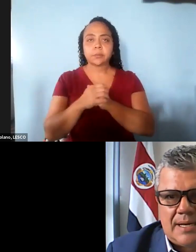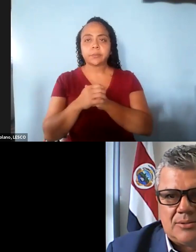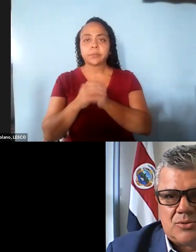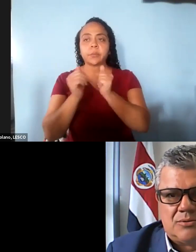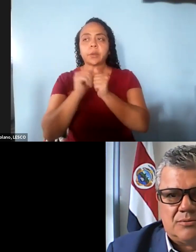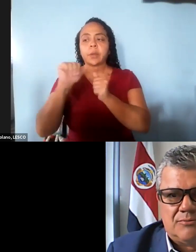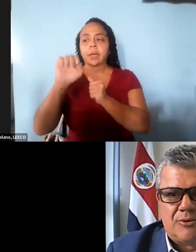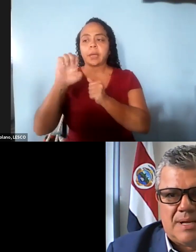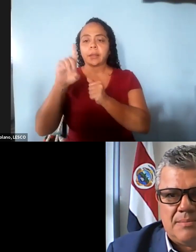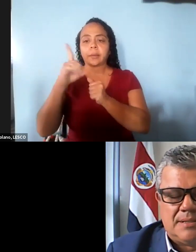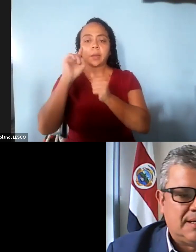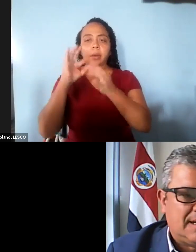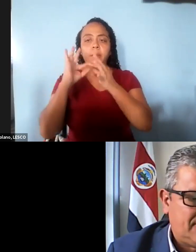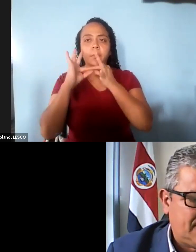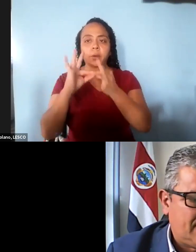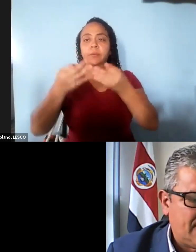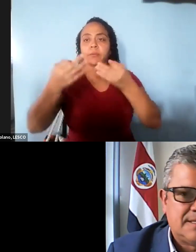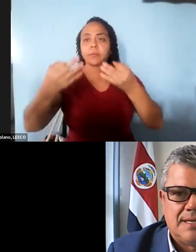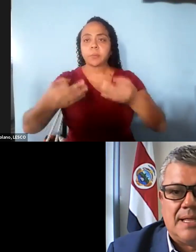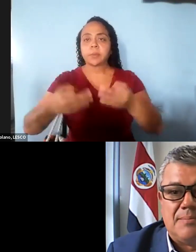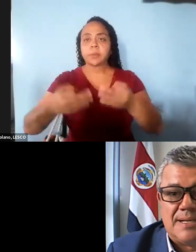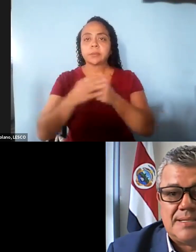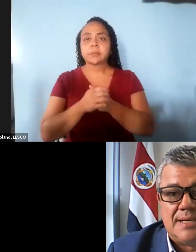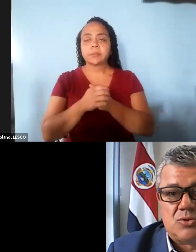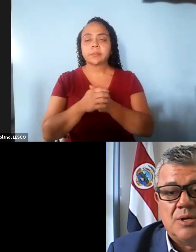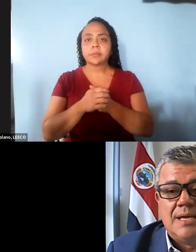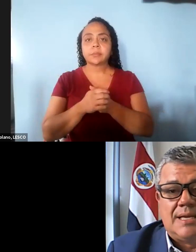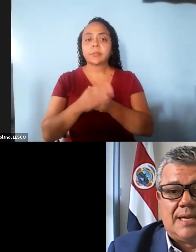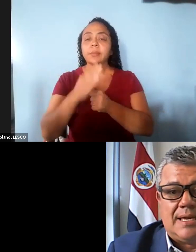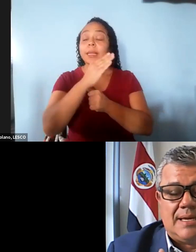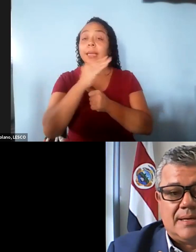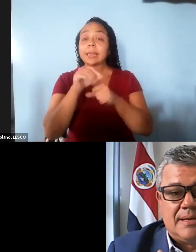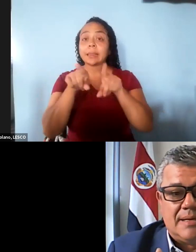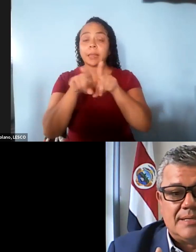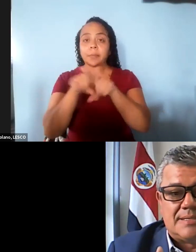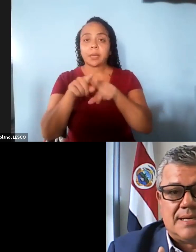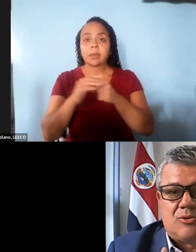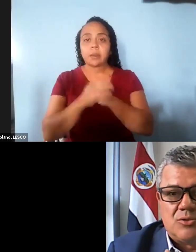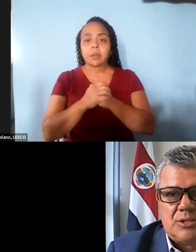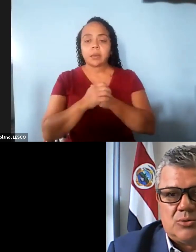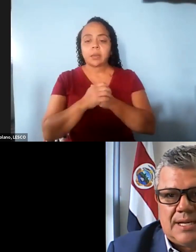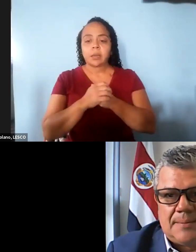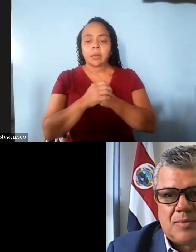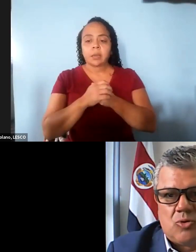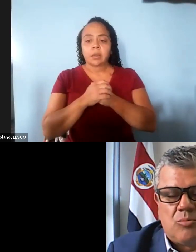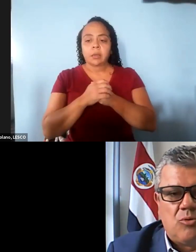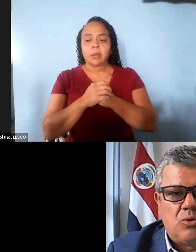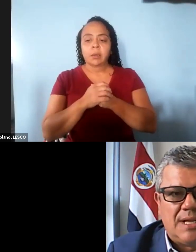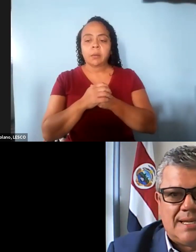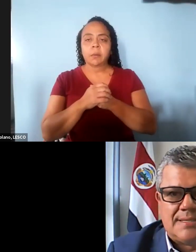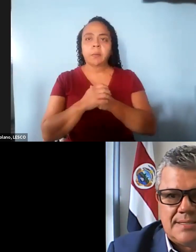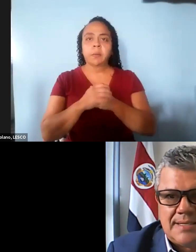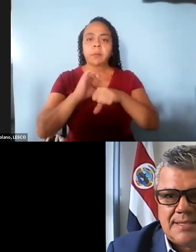vincularnos formalmente a la red de ryser y además de eso que se constituyera como